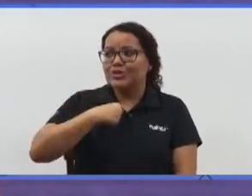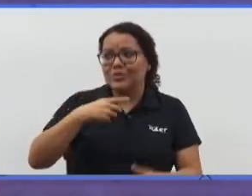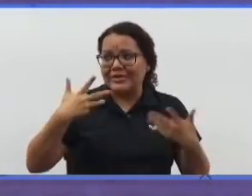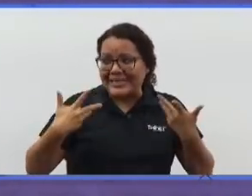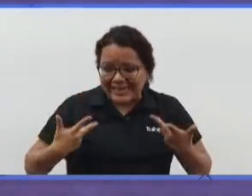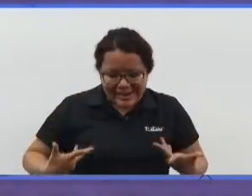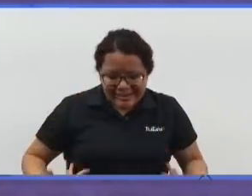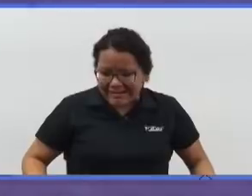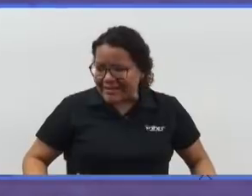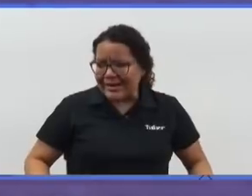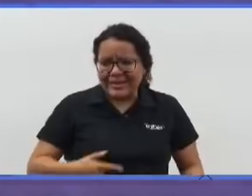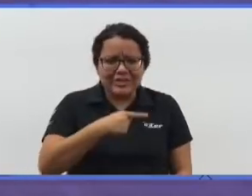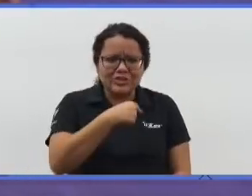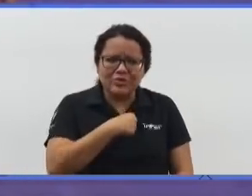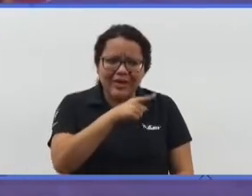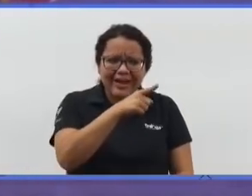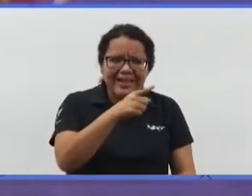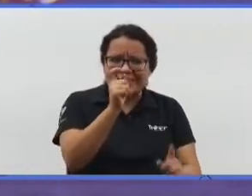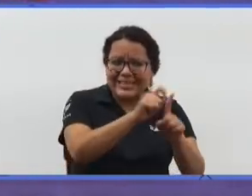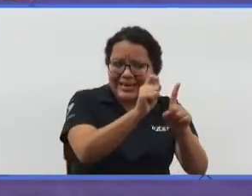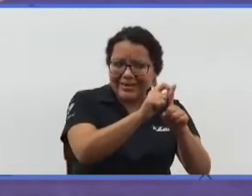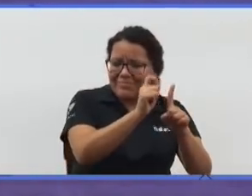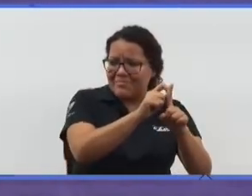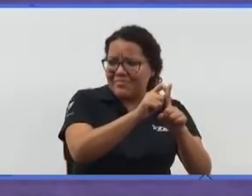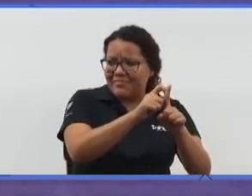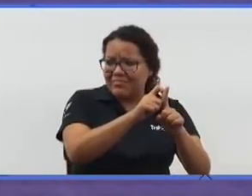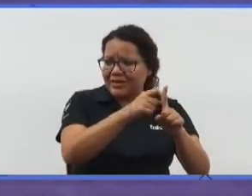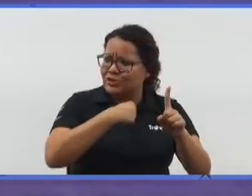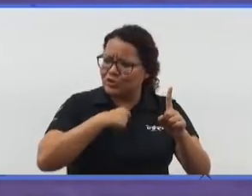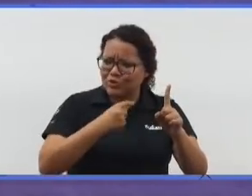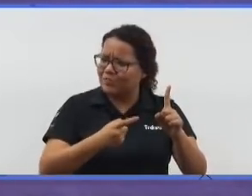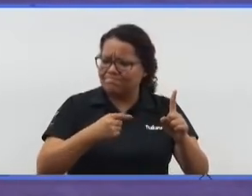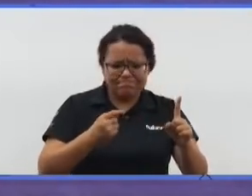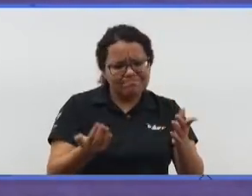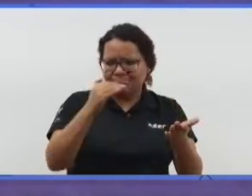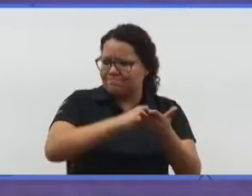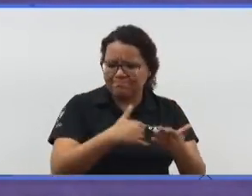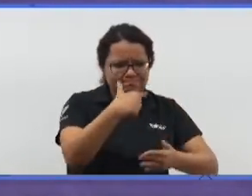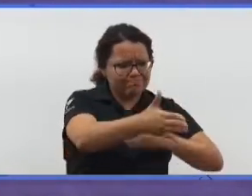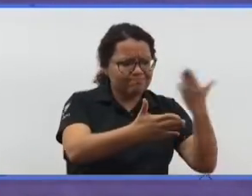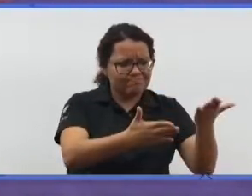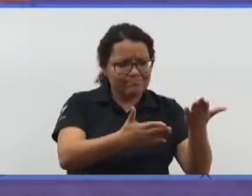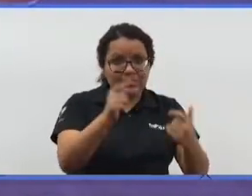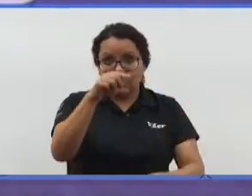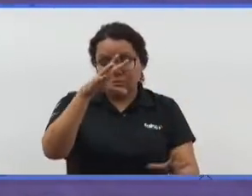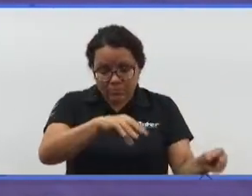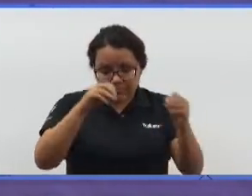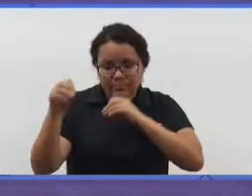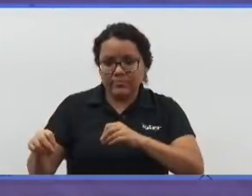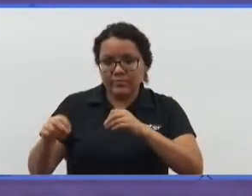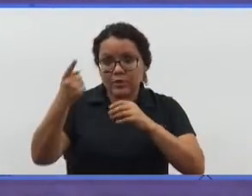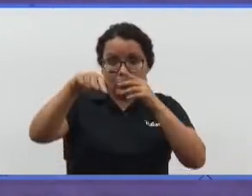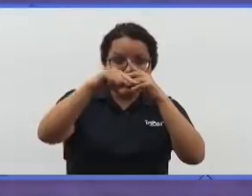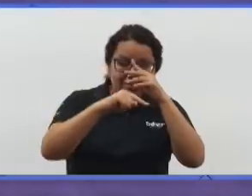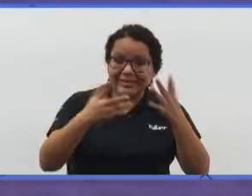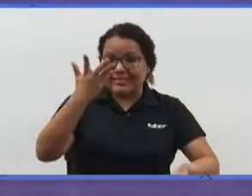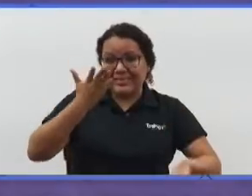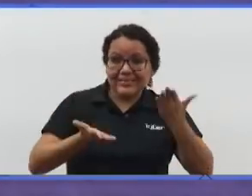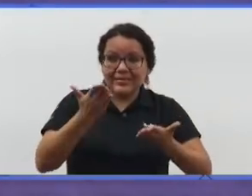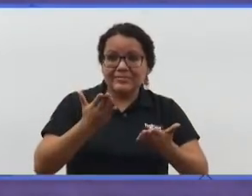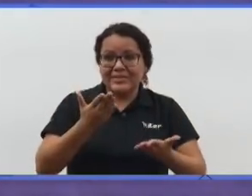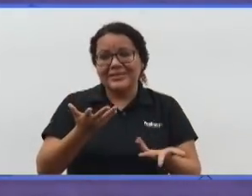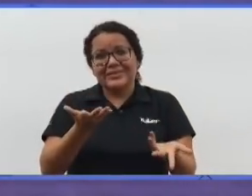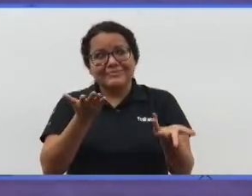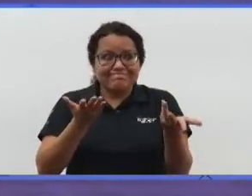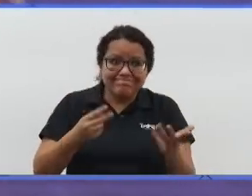a alguien se lo devuelvo cuadruplicado amigo y hermano no es tarde todavía usted puede hacerlo de nuevo probablemente los primeros 5